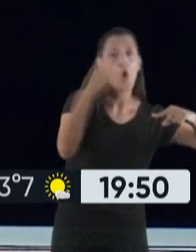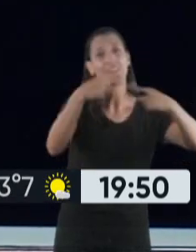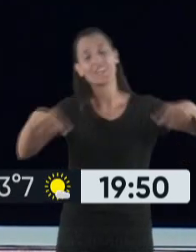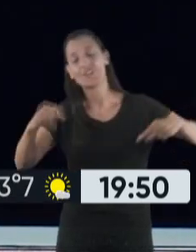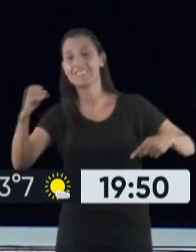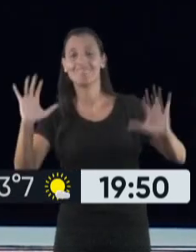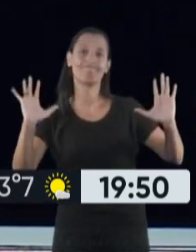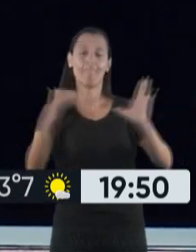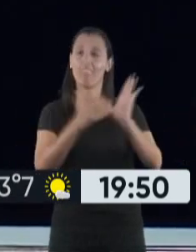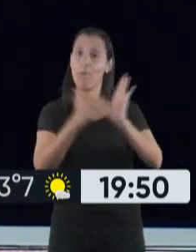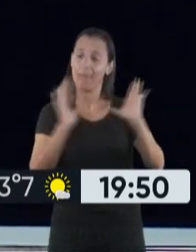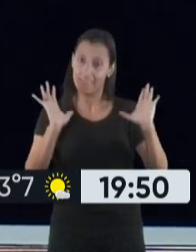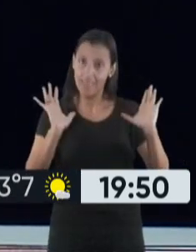Mundo.